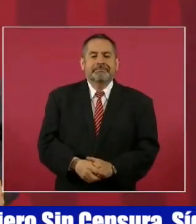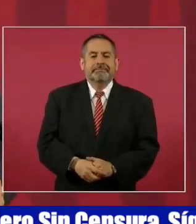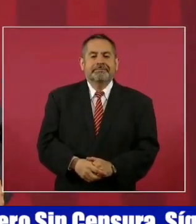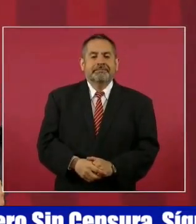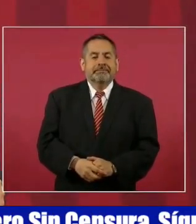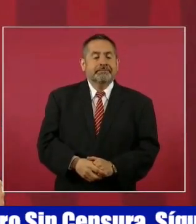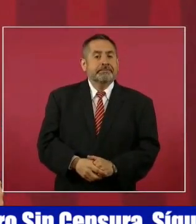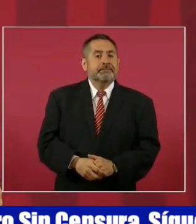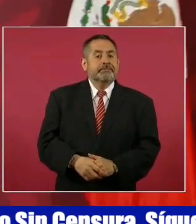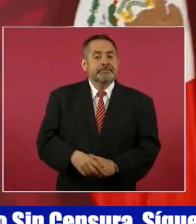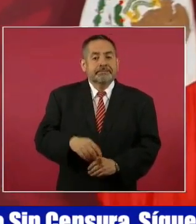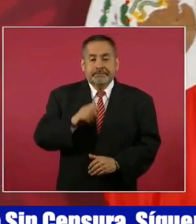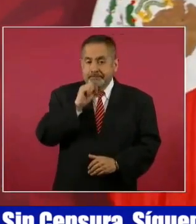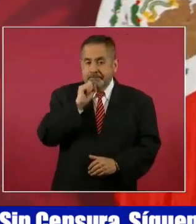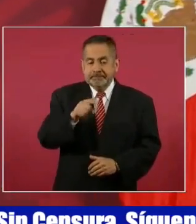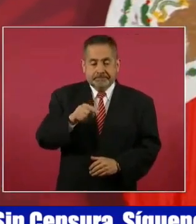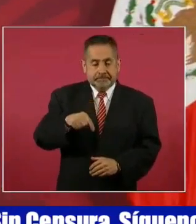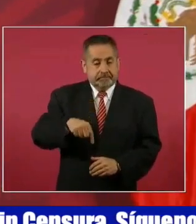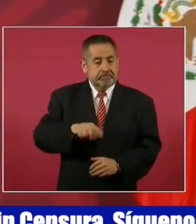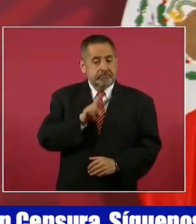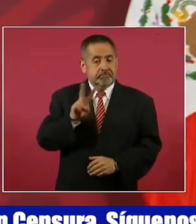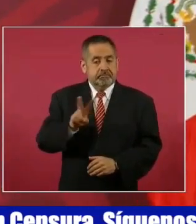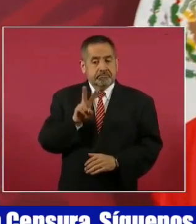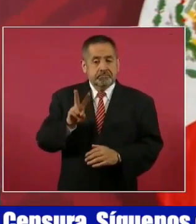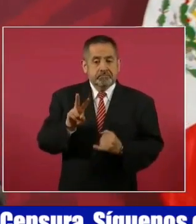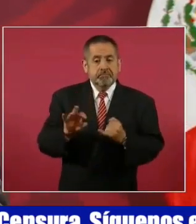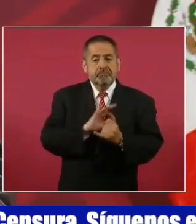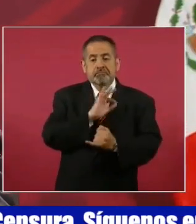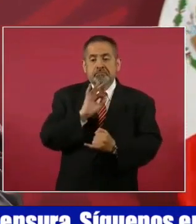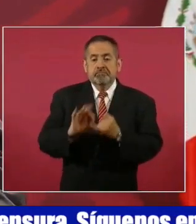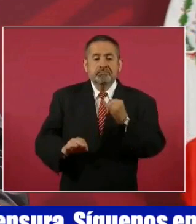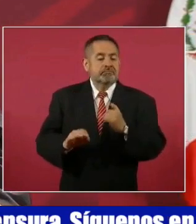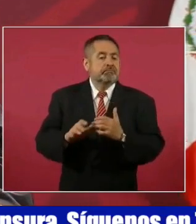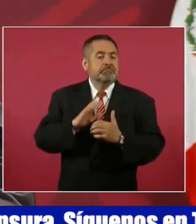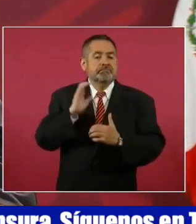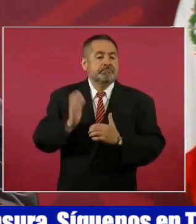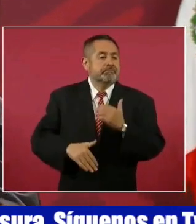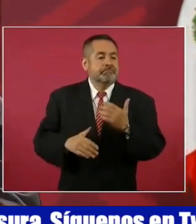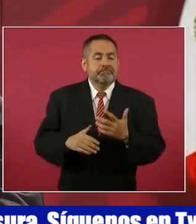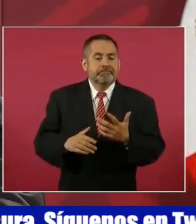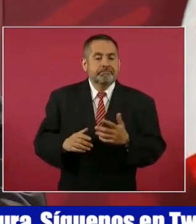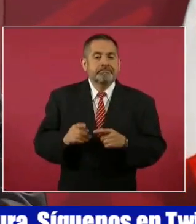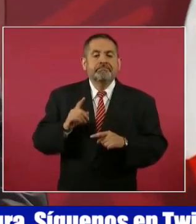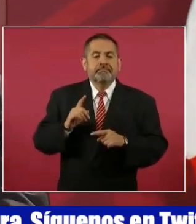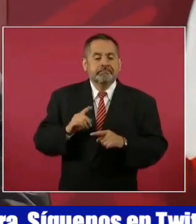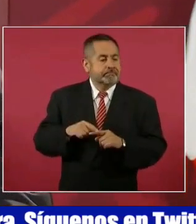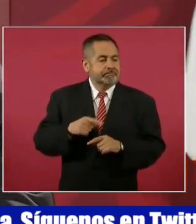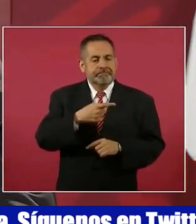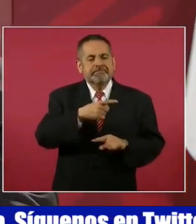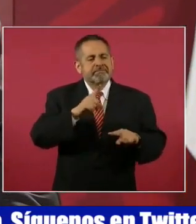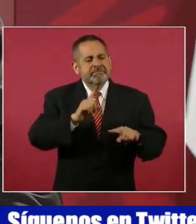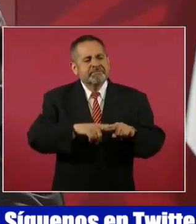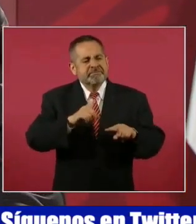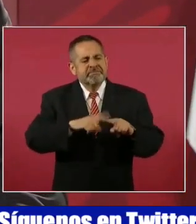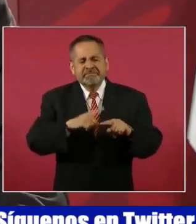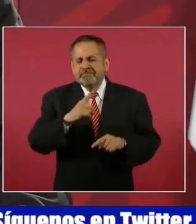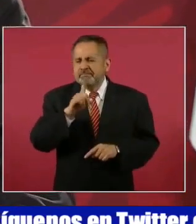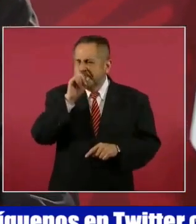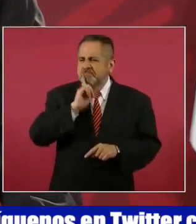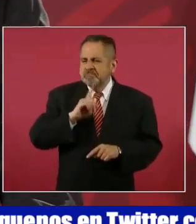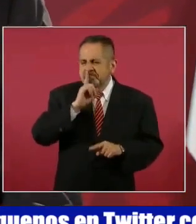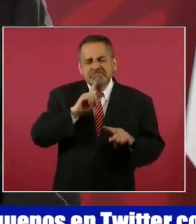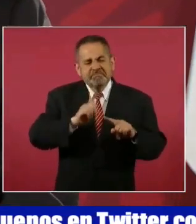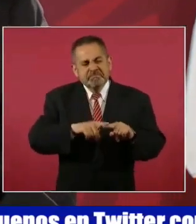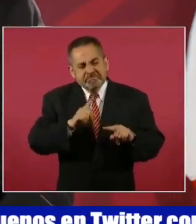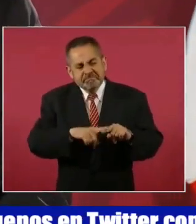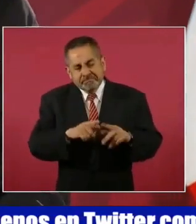transformación con medidas muy concretas y duraderas a favor de los intereses populares. Y todo ello a pesar de